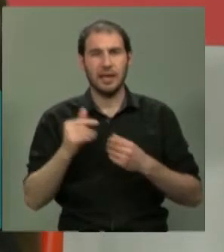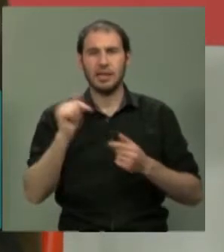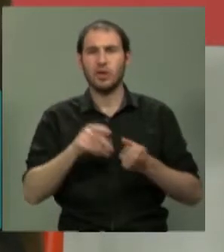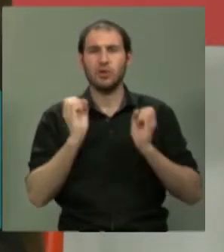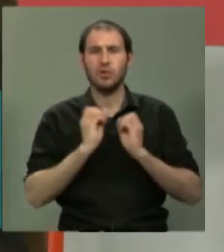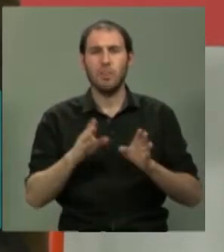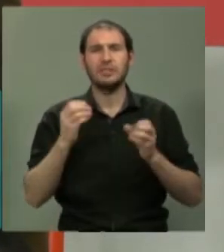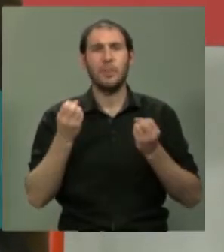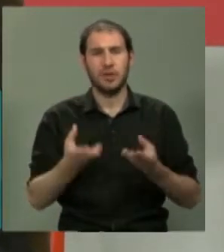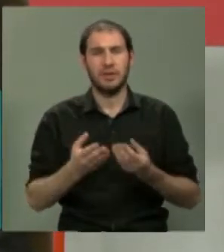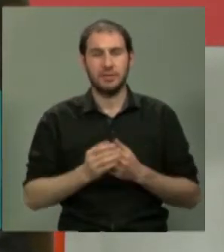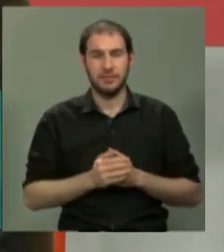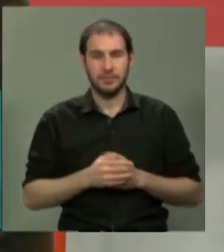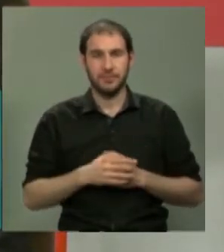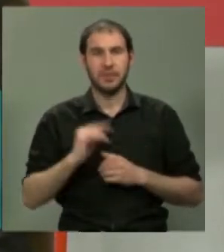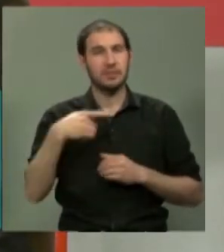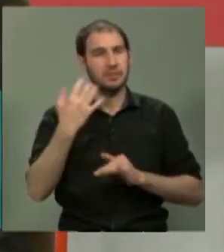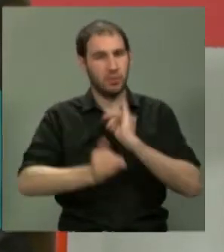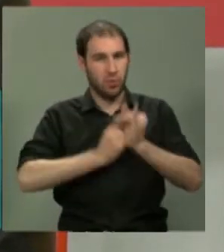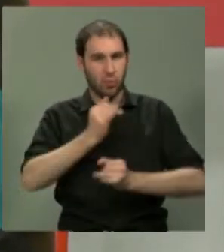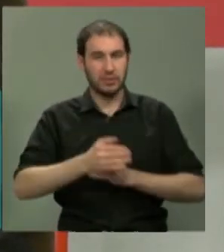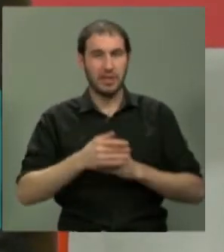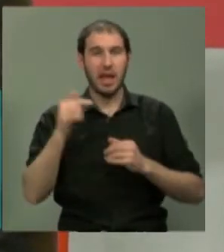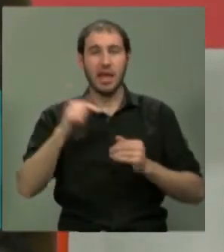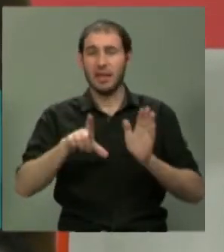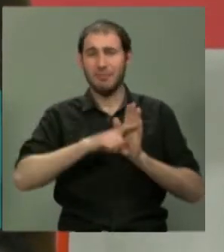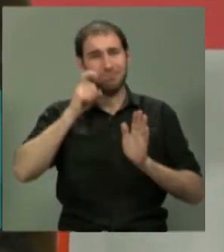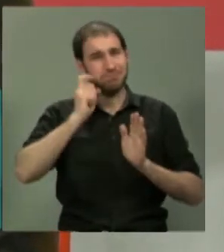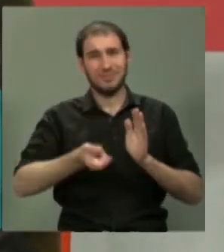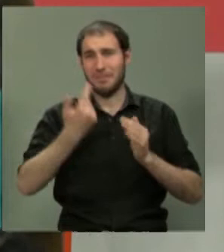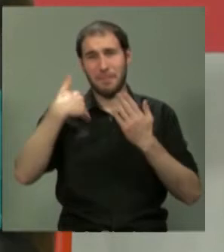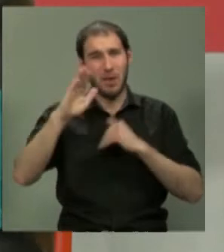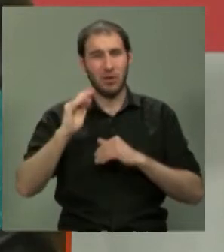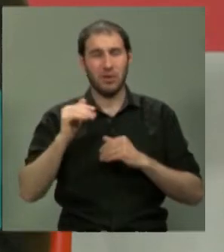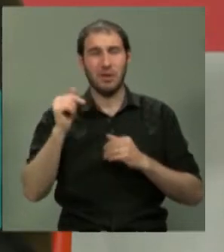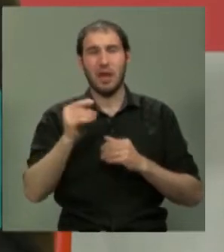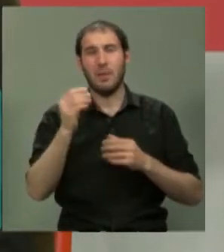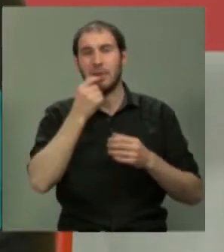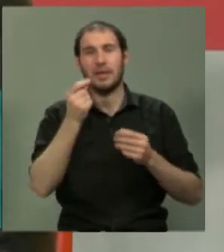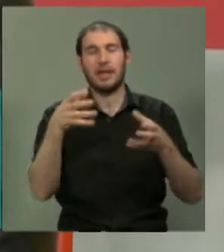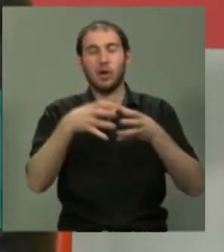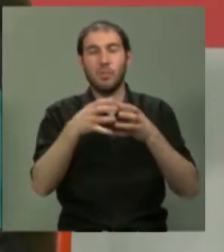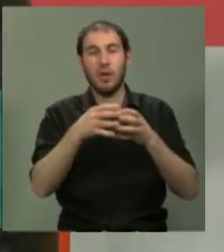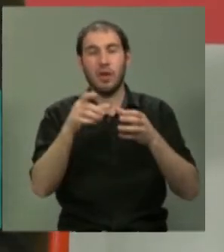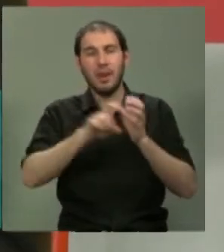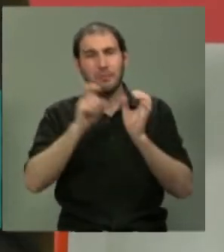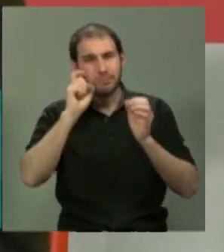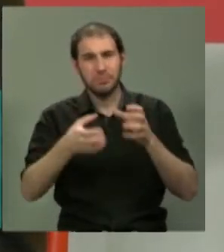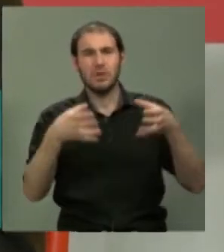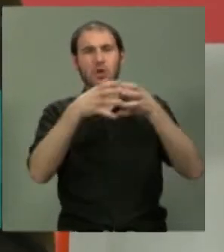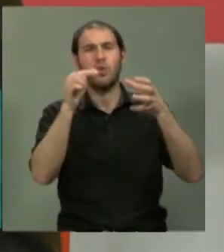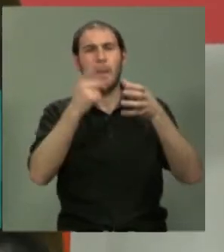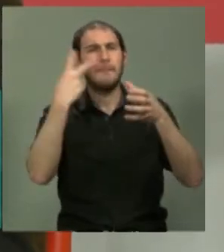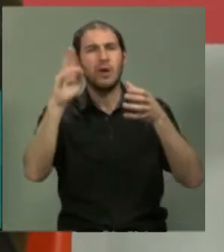origina, ¿no? Y siempre decimos nosotros que es el gran delito, ¿no? El que cobija, podríamos decir, al pequeño delito, y el gran delito,